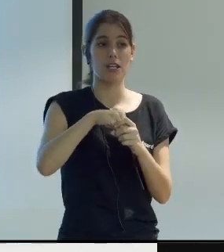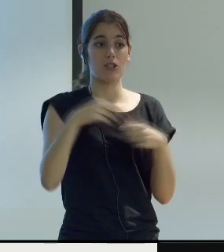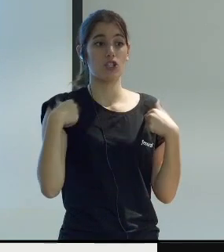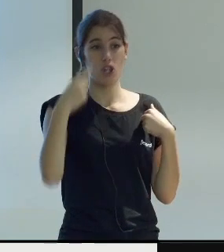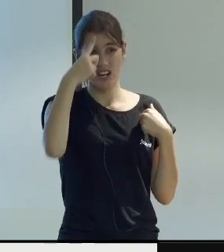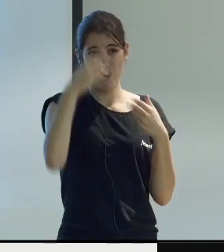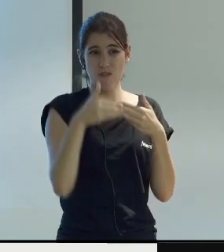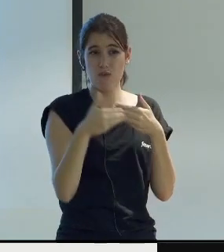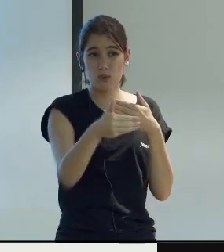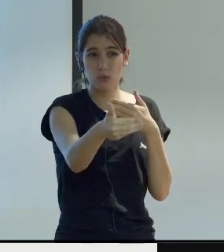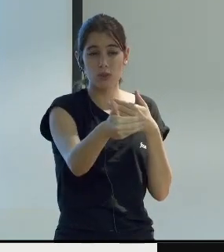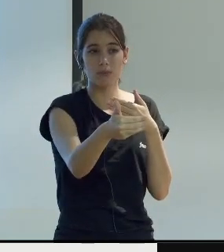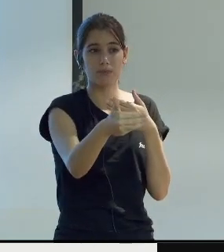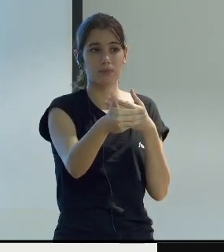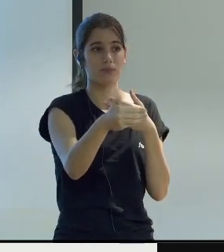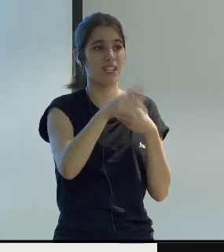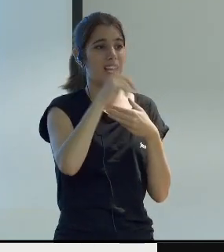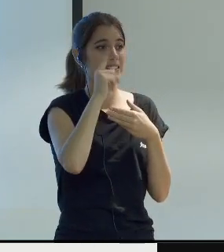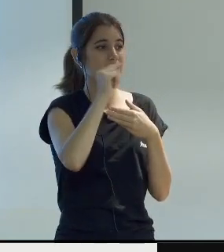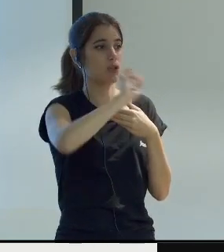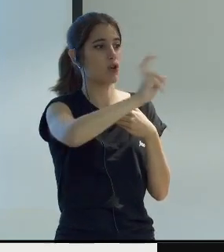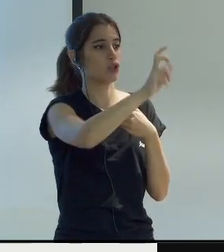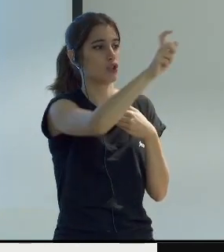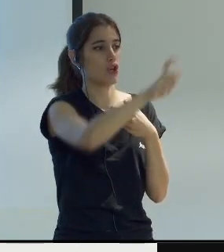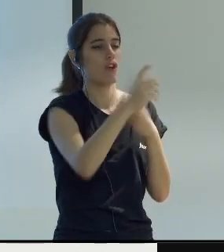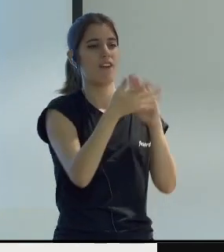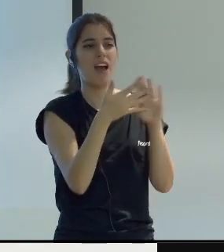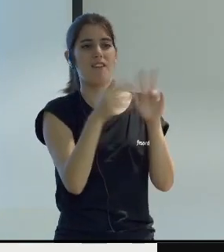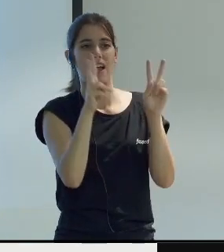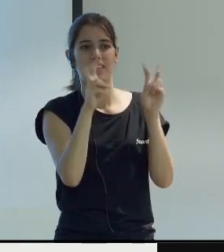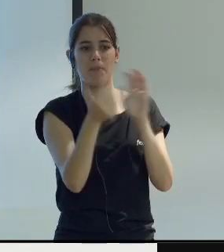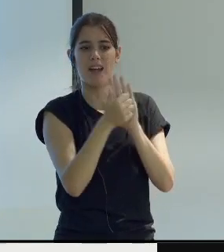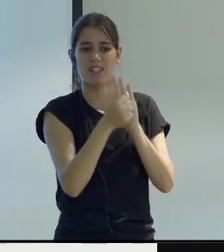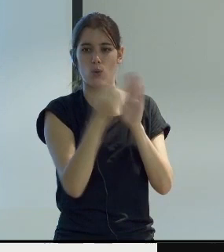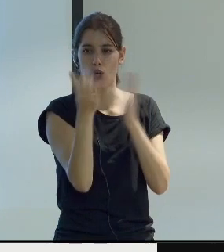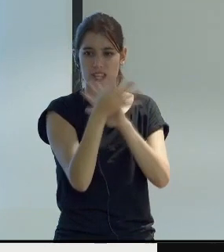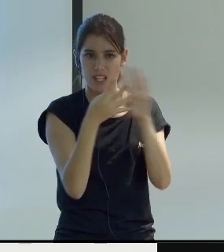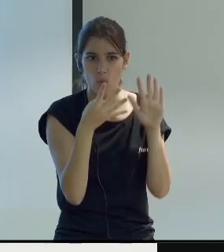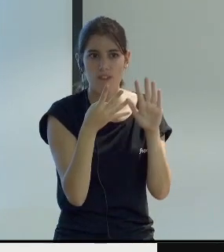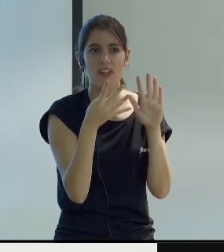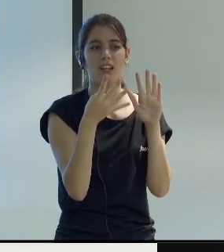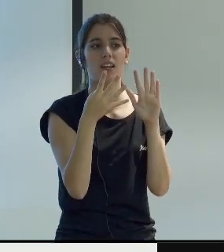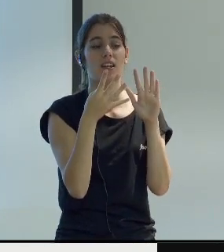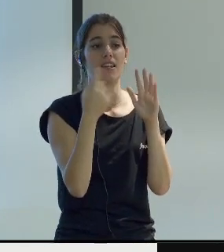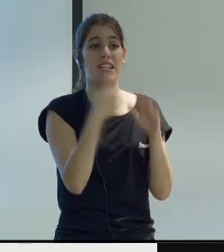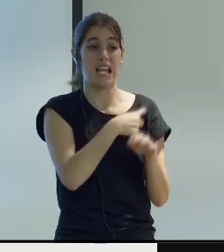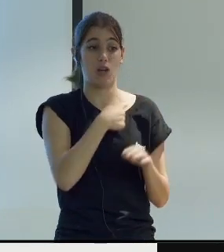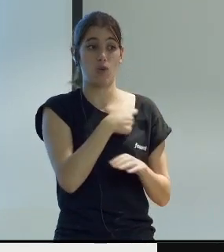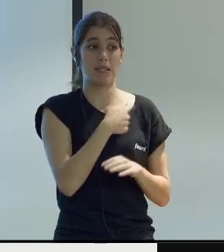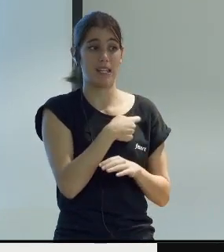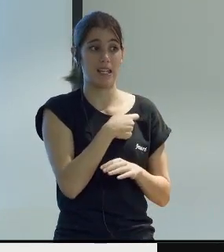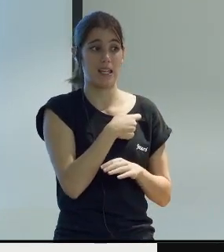más adelante, pues Stig va a hablar del artículo 19 y que el comité